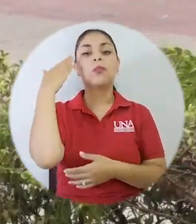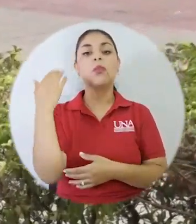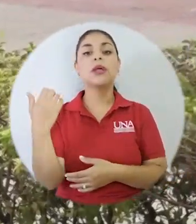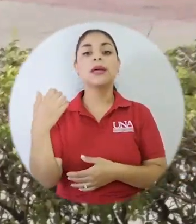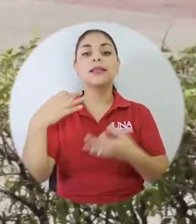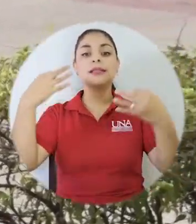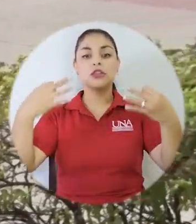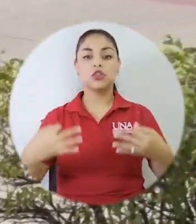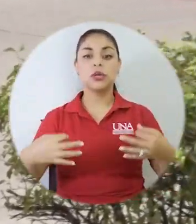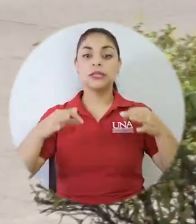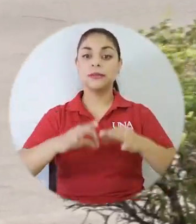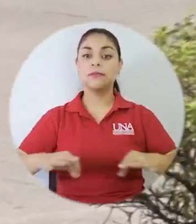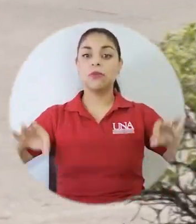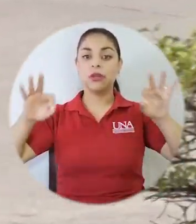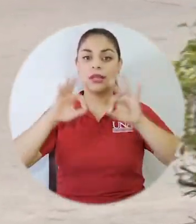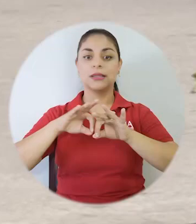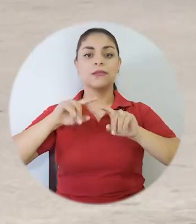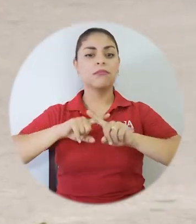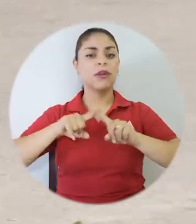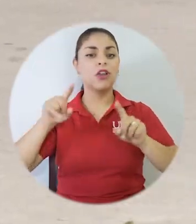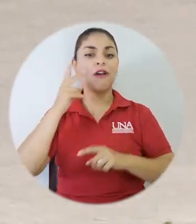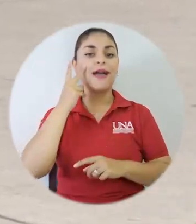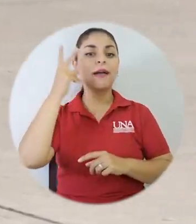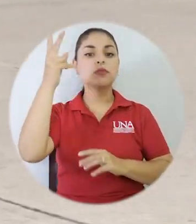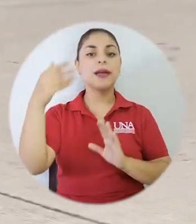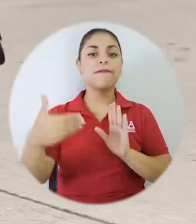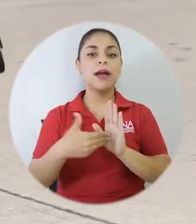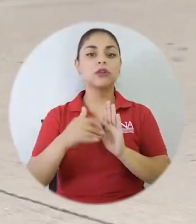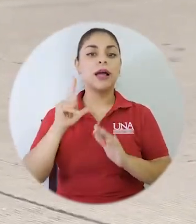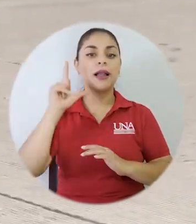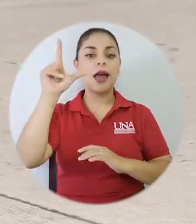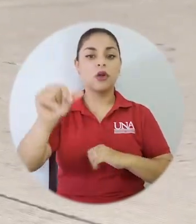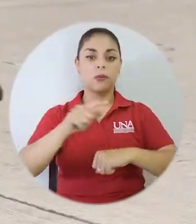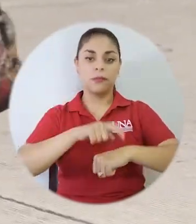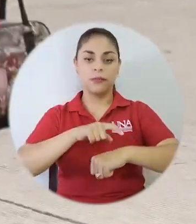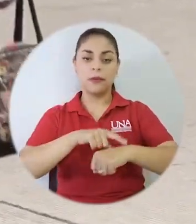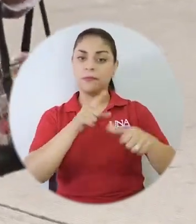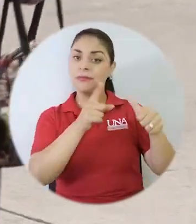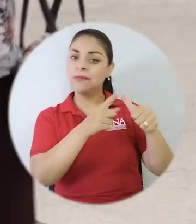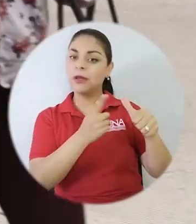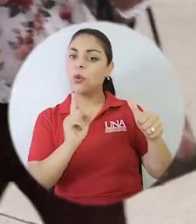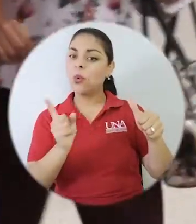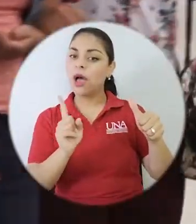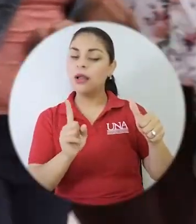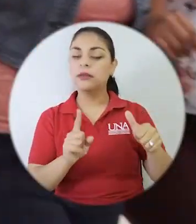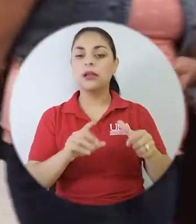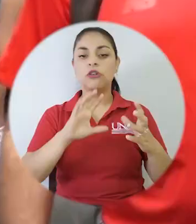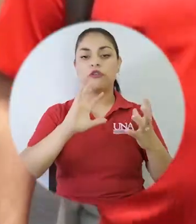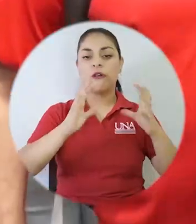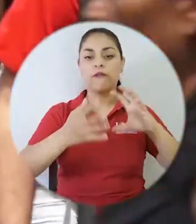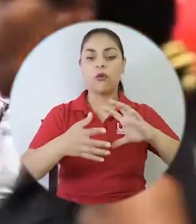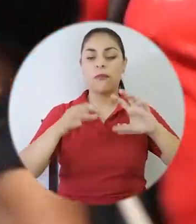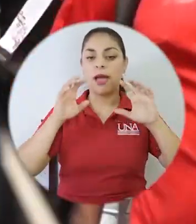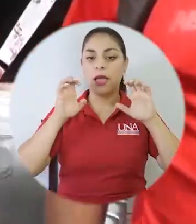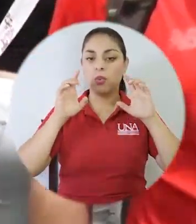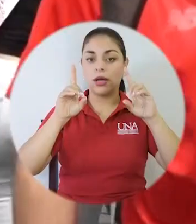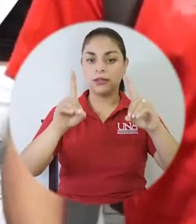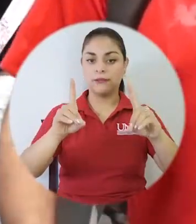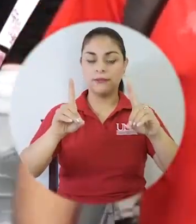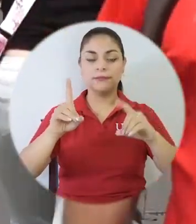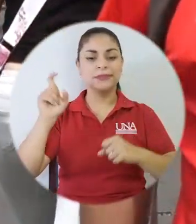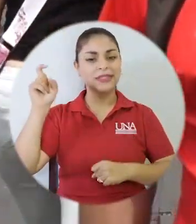decisiones importantes, pero que seguro vemos los efectos a largo plazo. Uno es la reforma educativa,